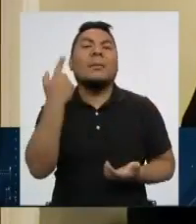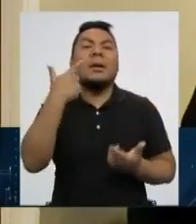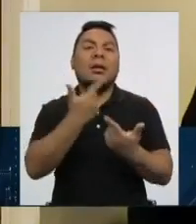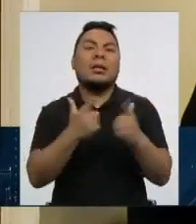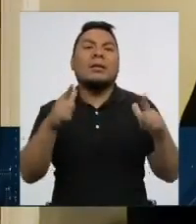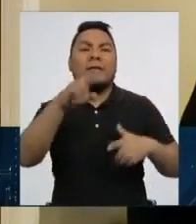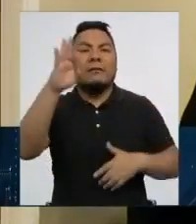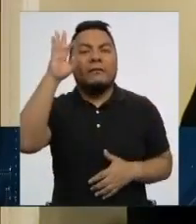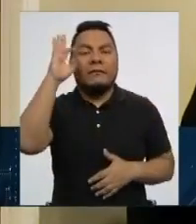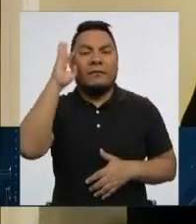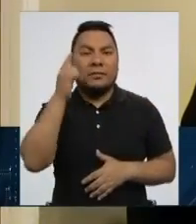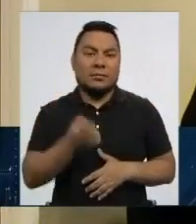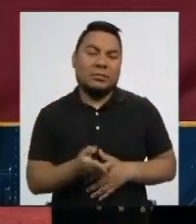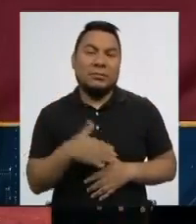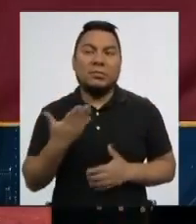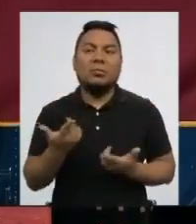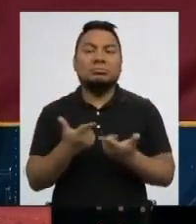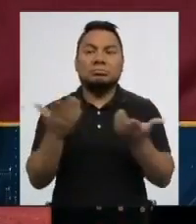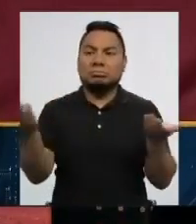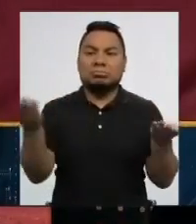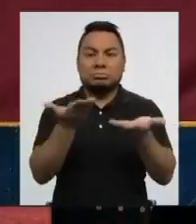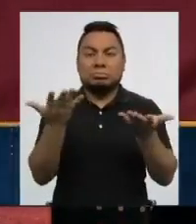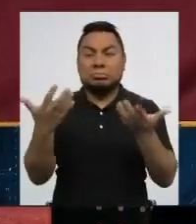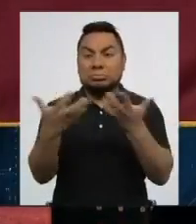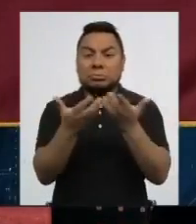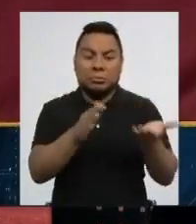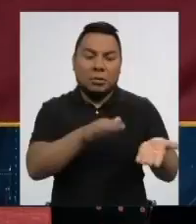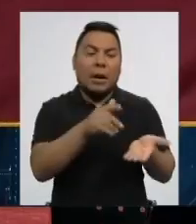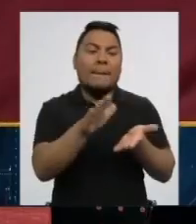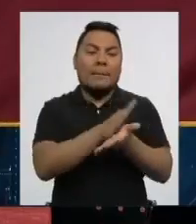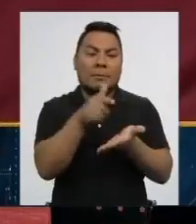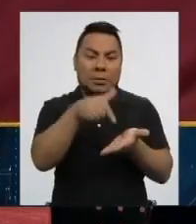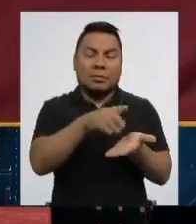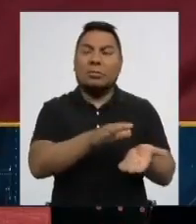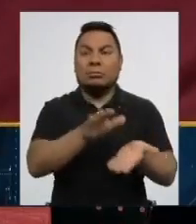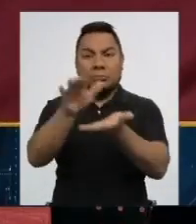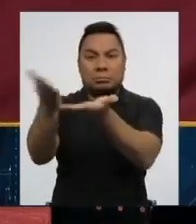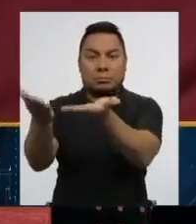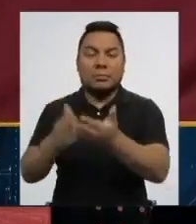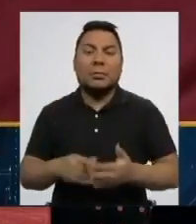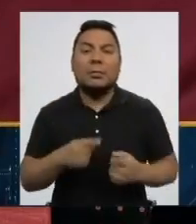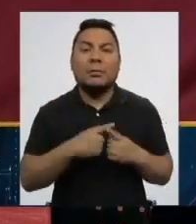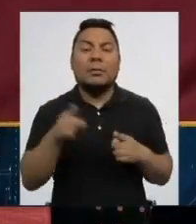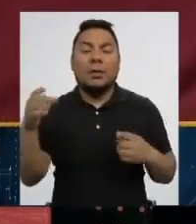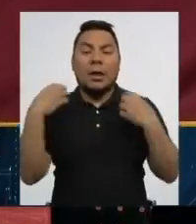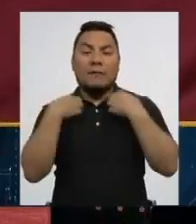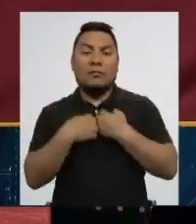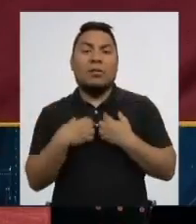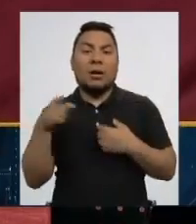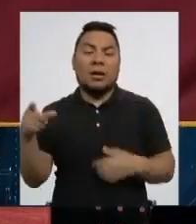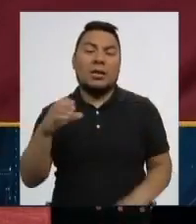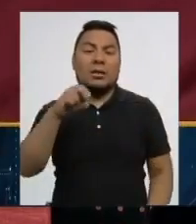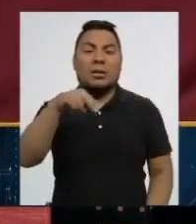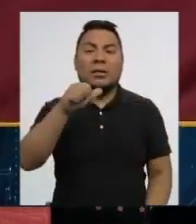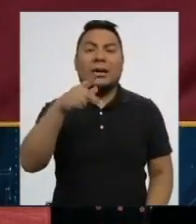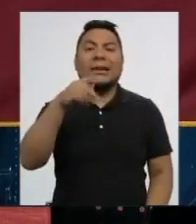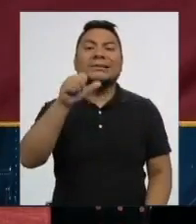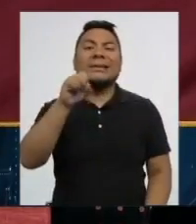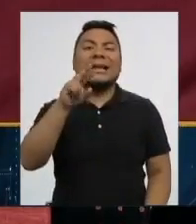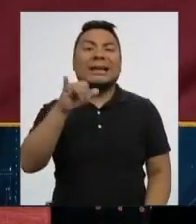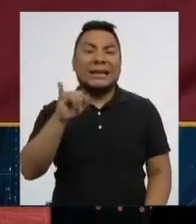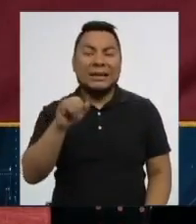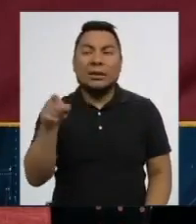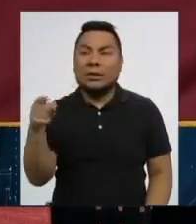vacancia al presidente a cambio del indulto. Por su parte, el abogado de Kuczynski, César Nakazaki, dijo que el expresidente no ha